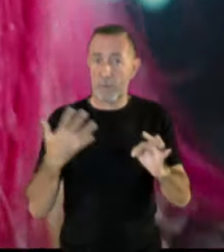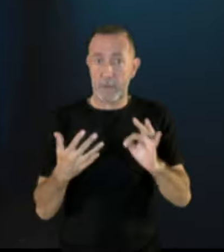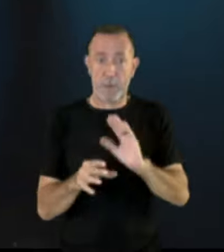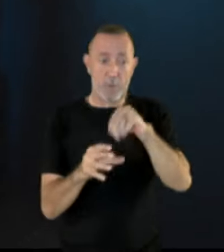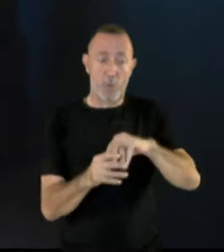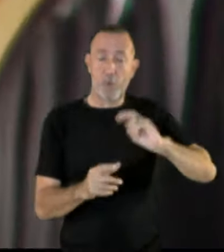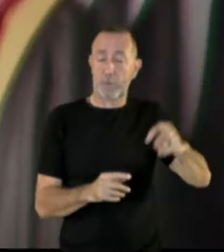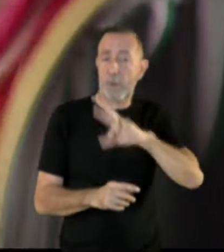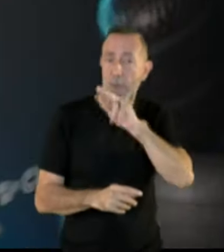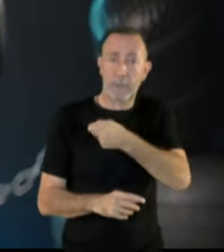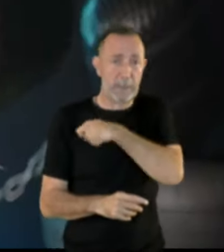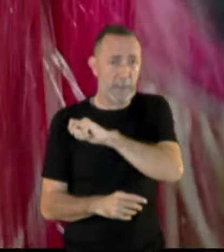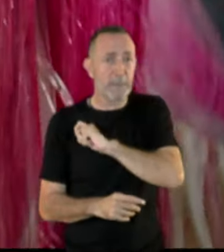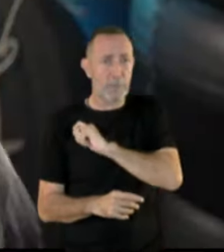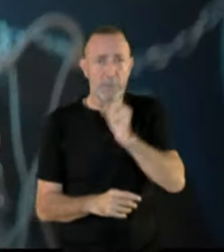mundo